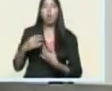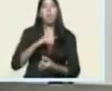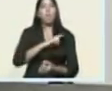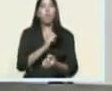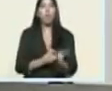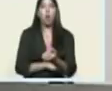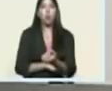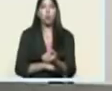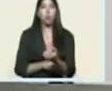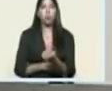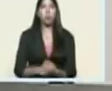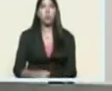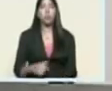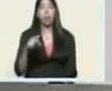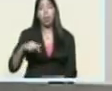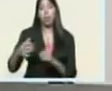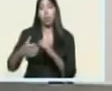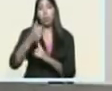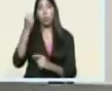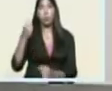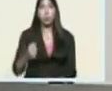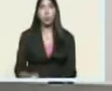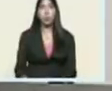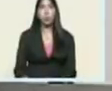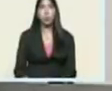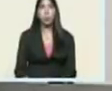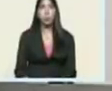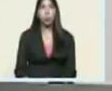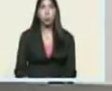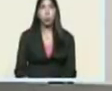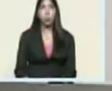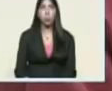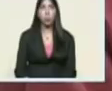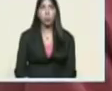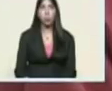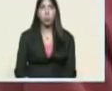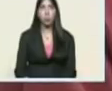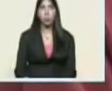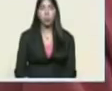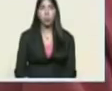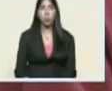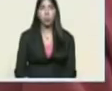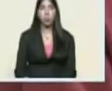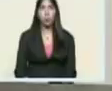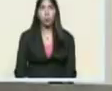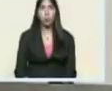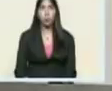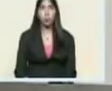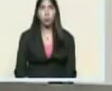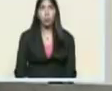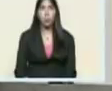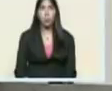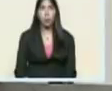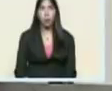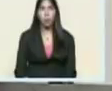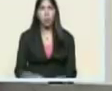La inversión permanente en el centro, así como esta bella